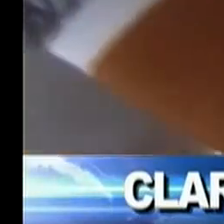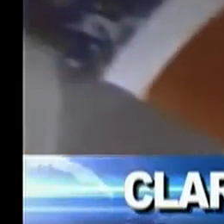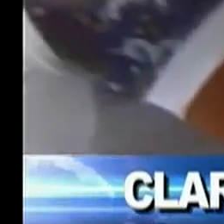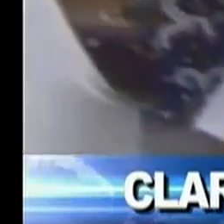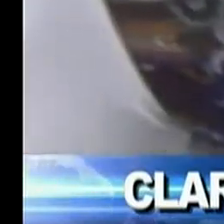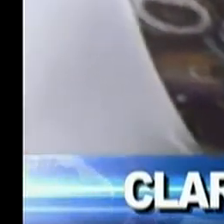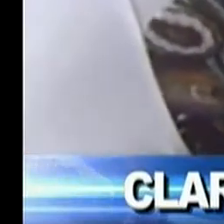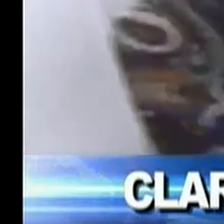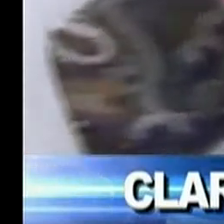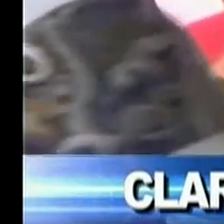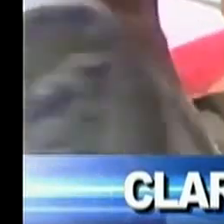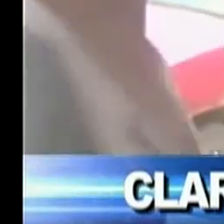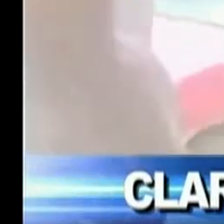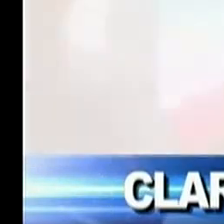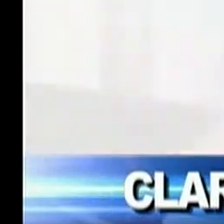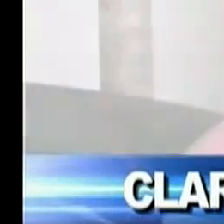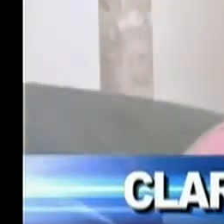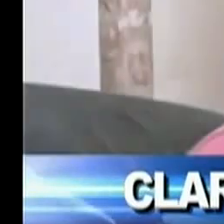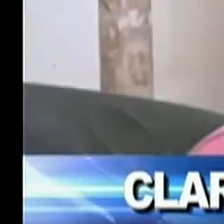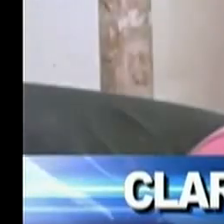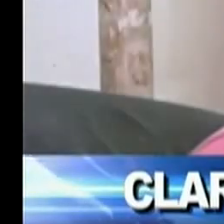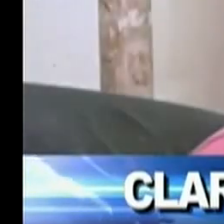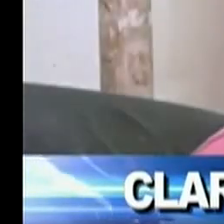es que sus hijos sean profesionales.